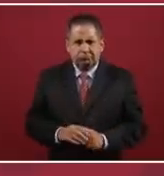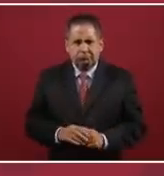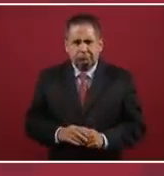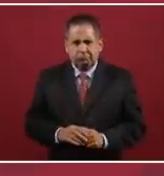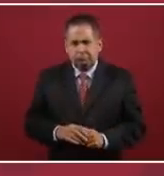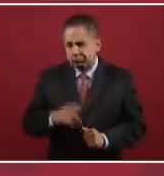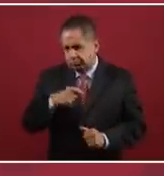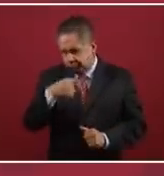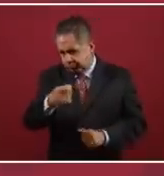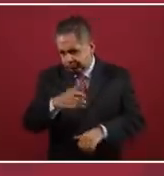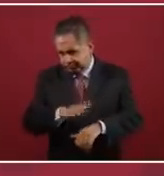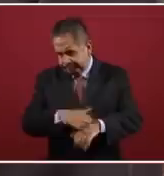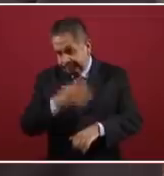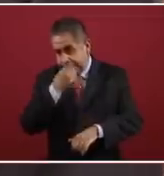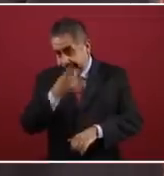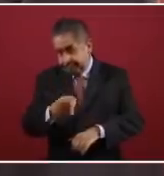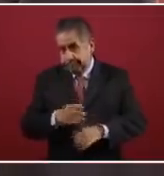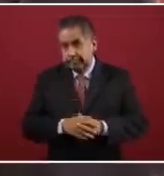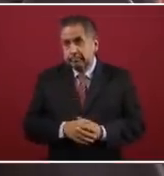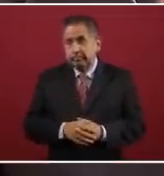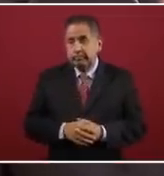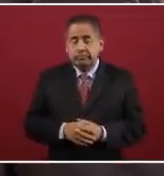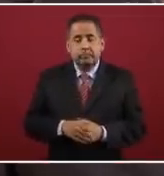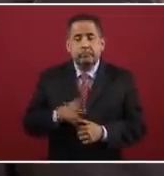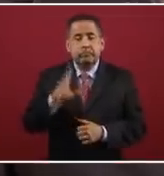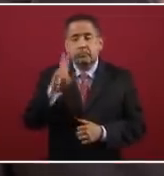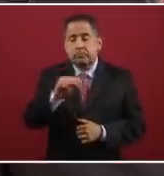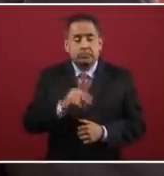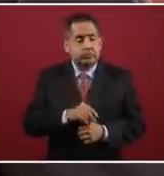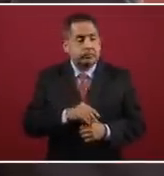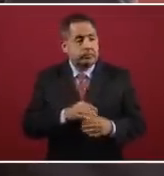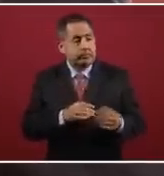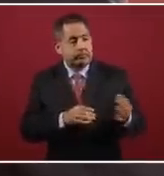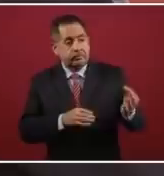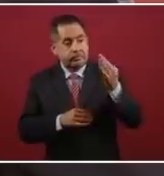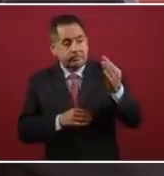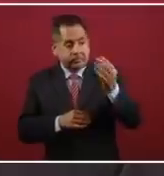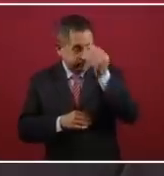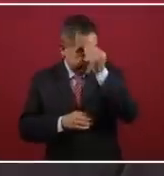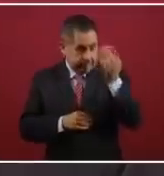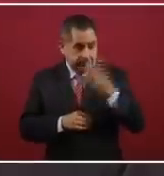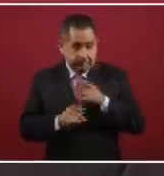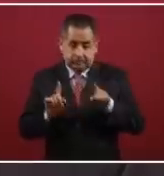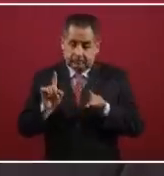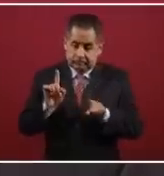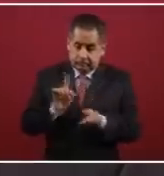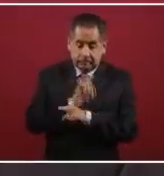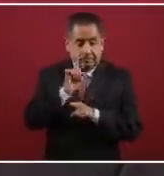Les adelanto, no vamos a caer en ninguna provocación,